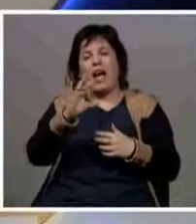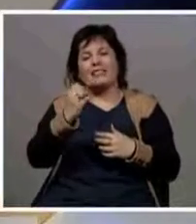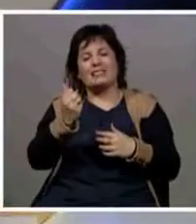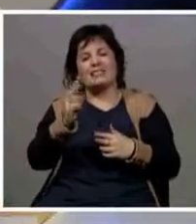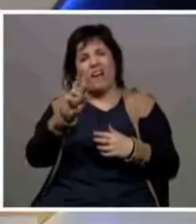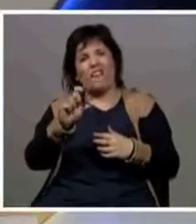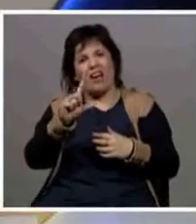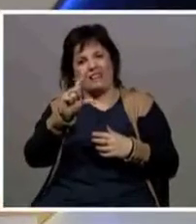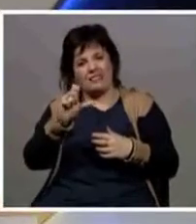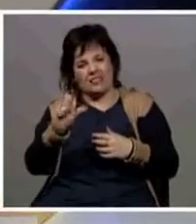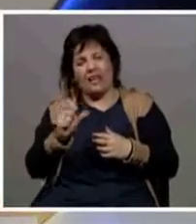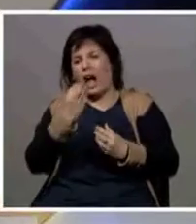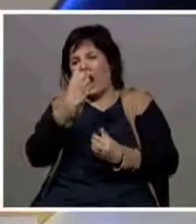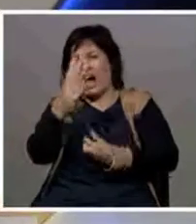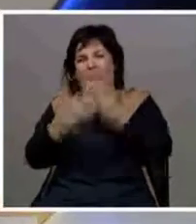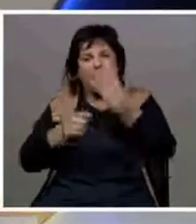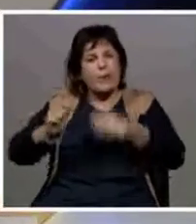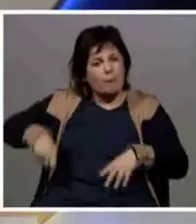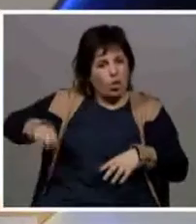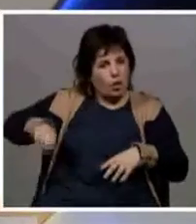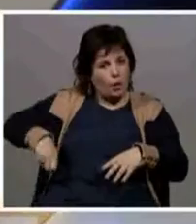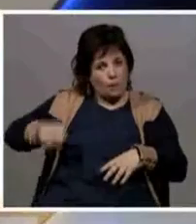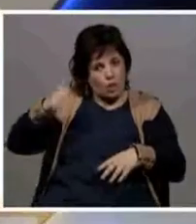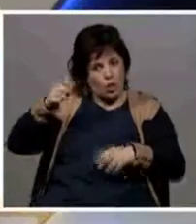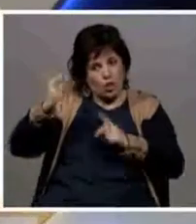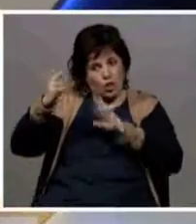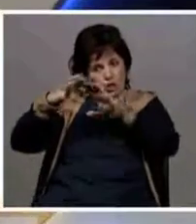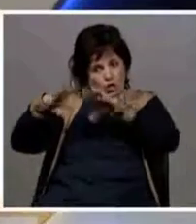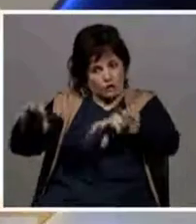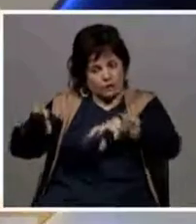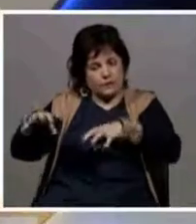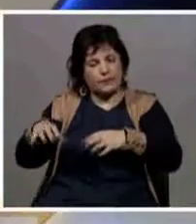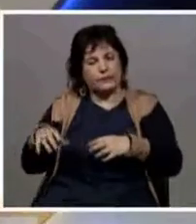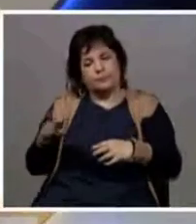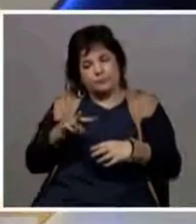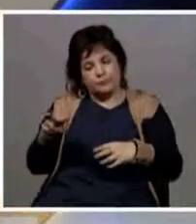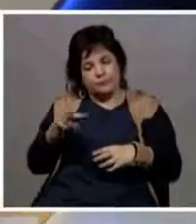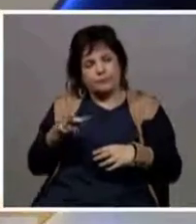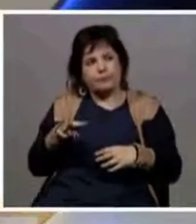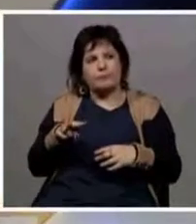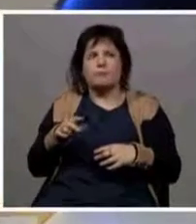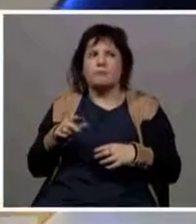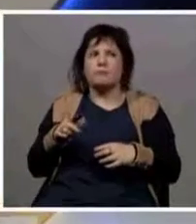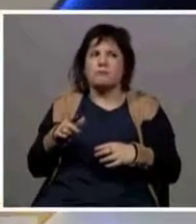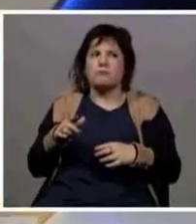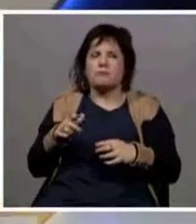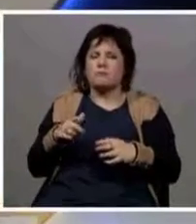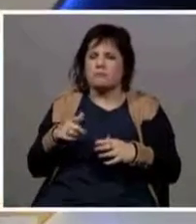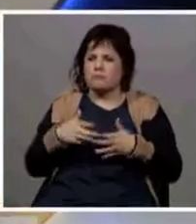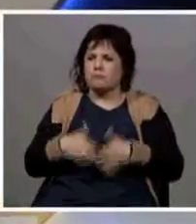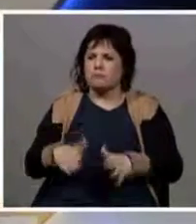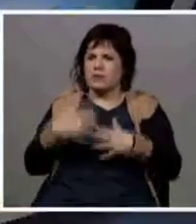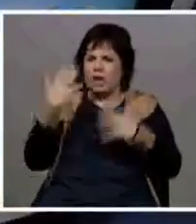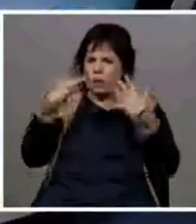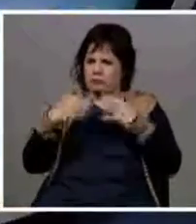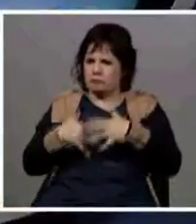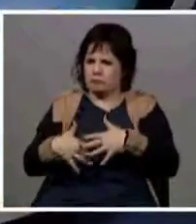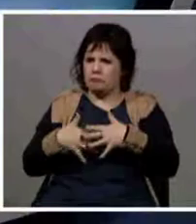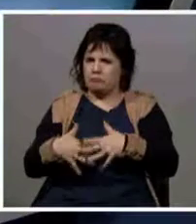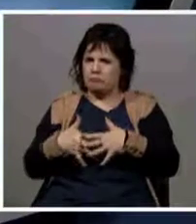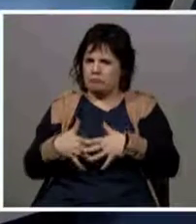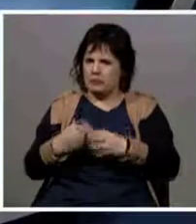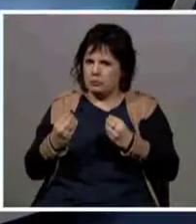del hipódromo ambas zonas tienen una aridez en la adolescencia alta pero